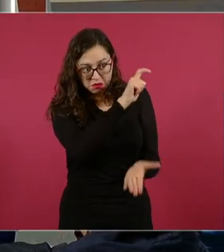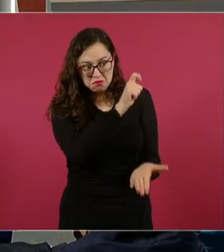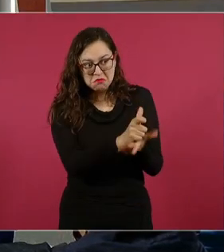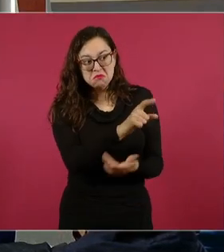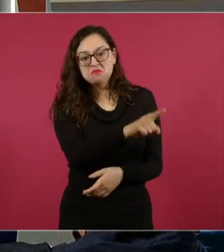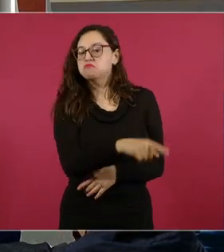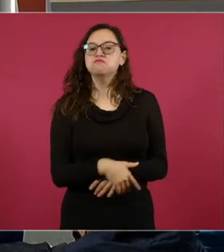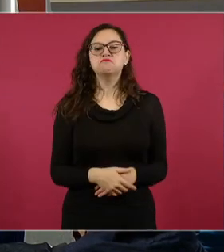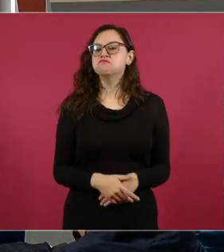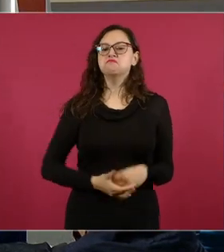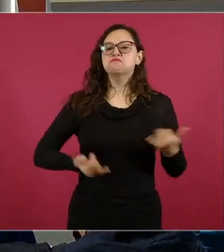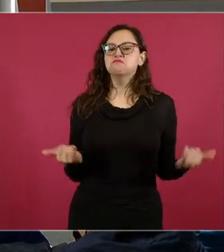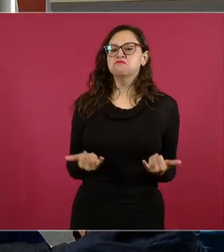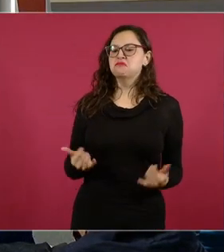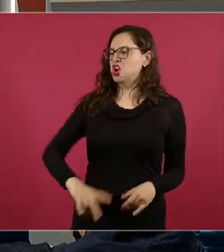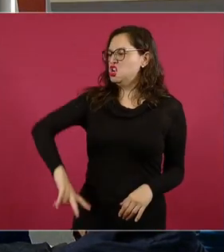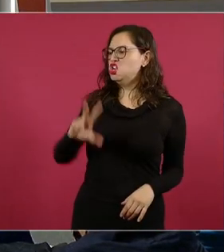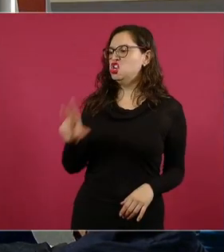dije,